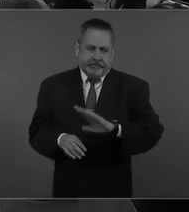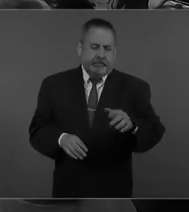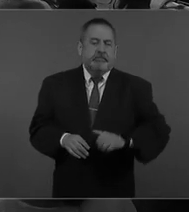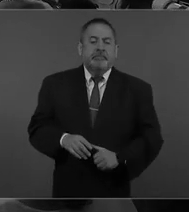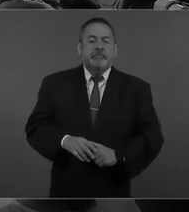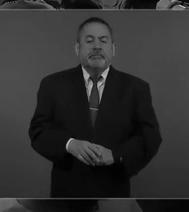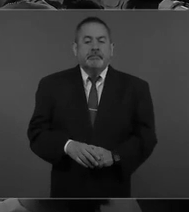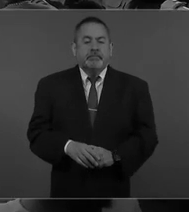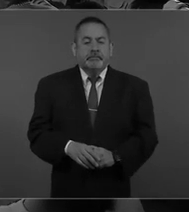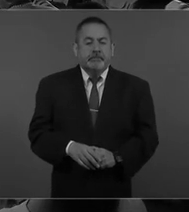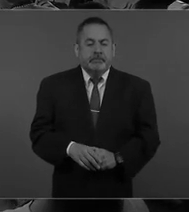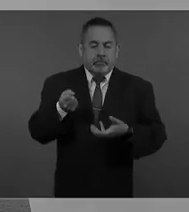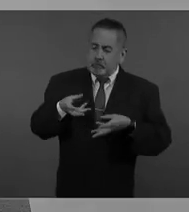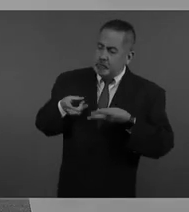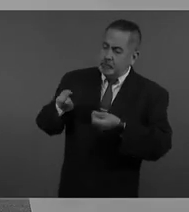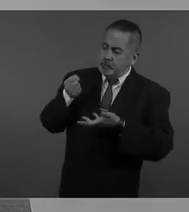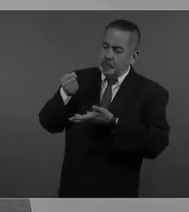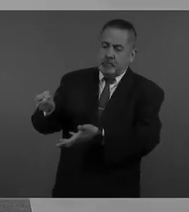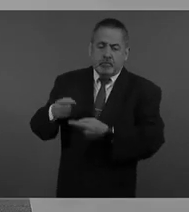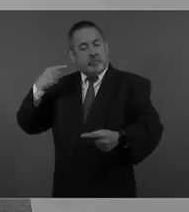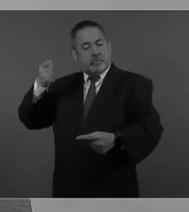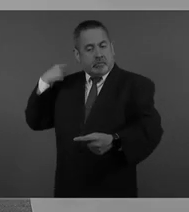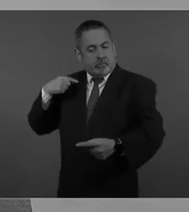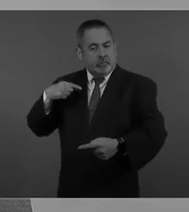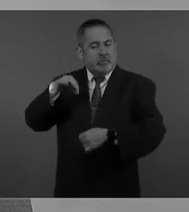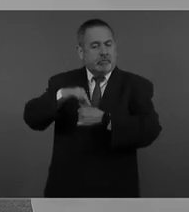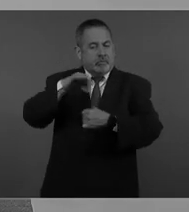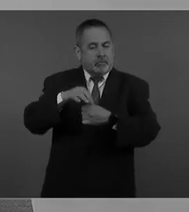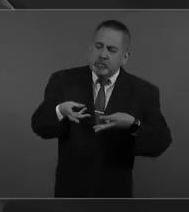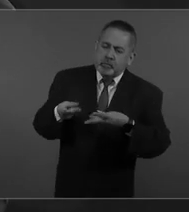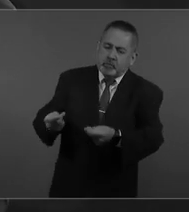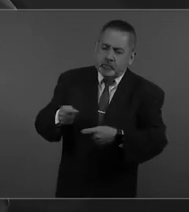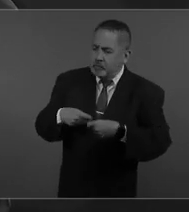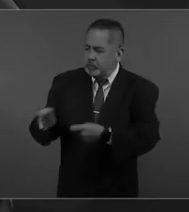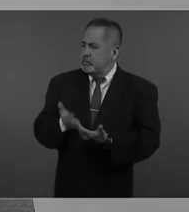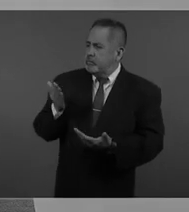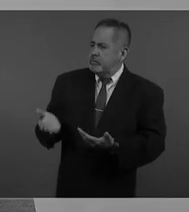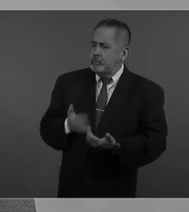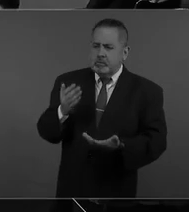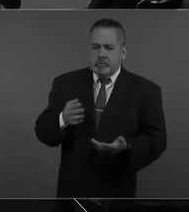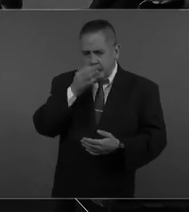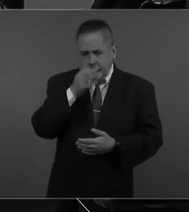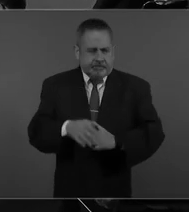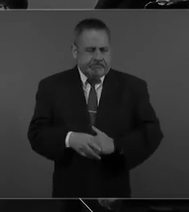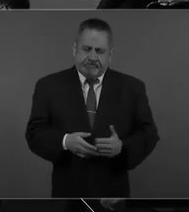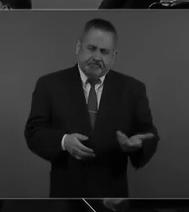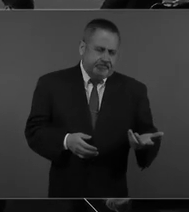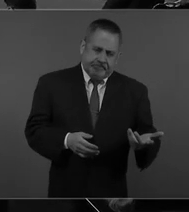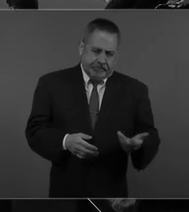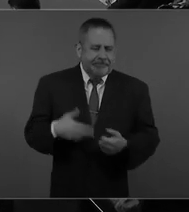nada más cuánto se ha gastado en todas las elecciones y cuántos votos se obtienen. A ver si ahora que vengan